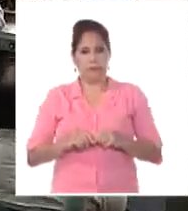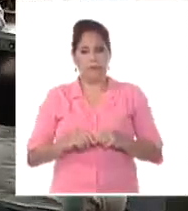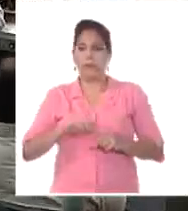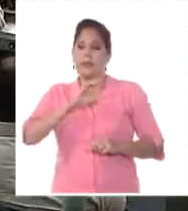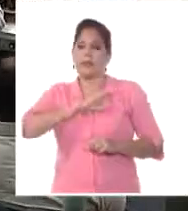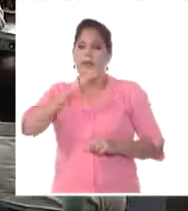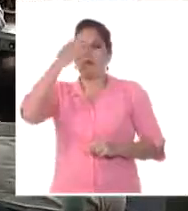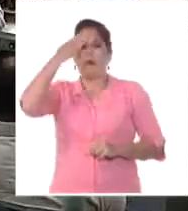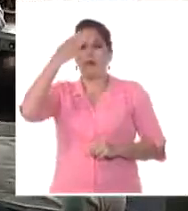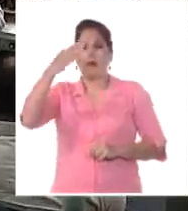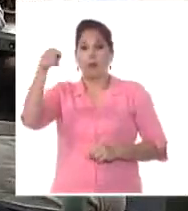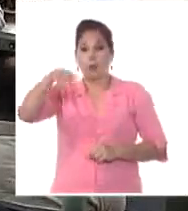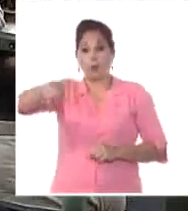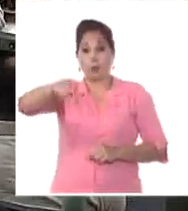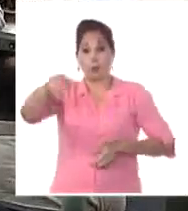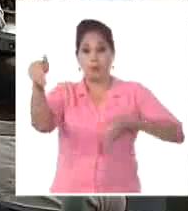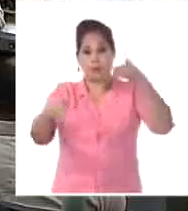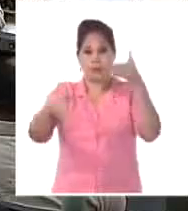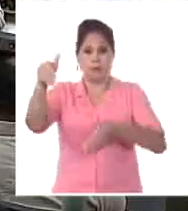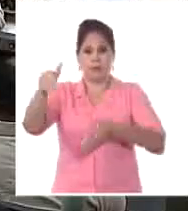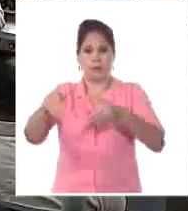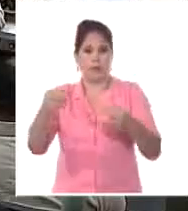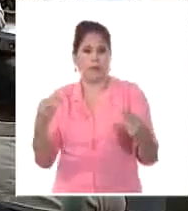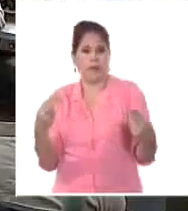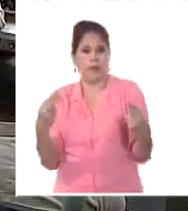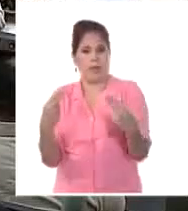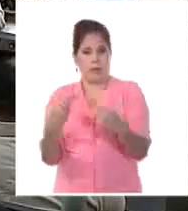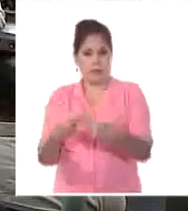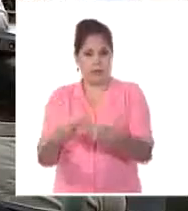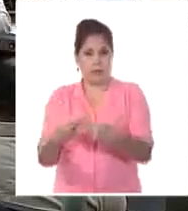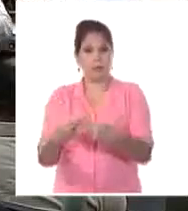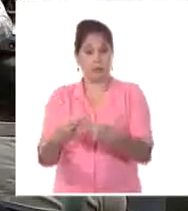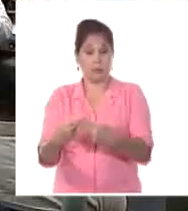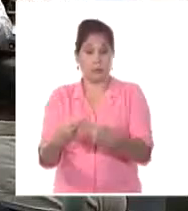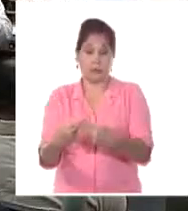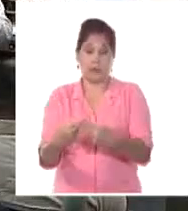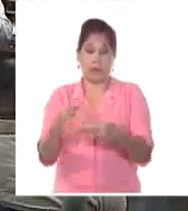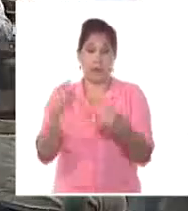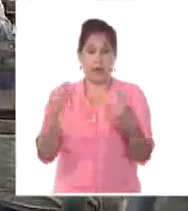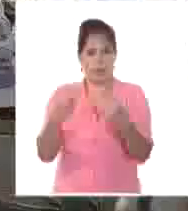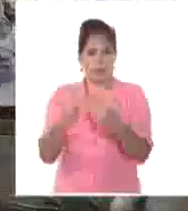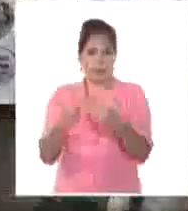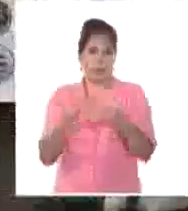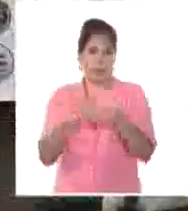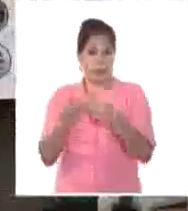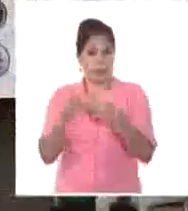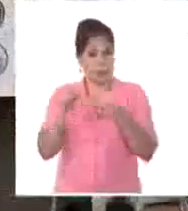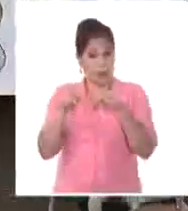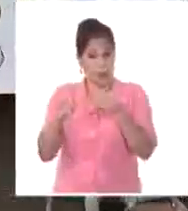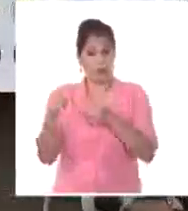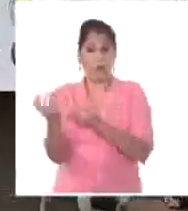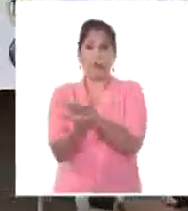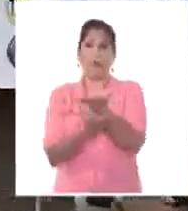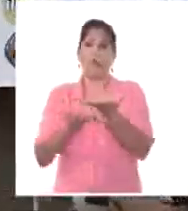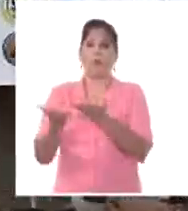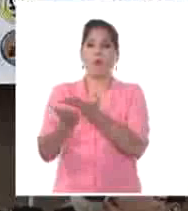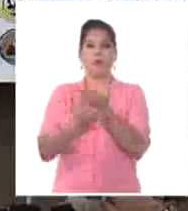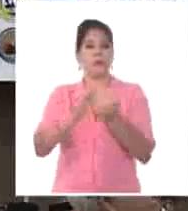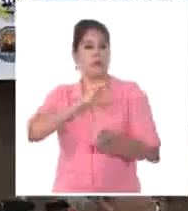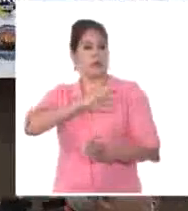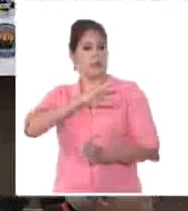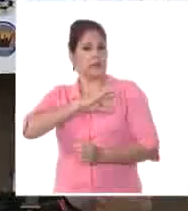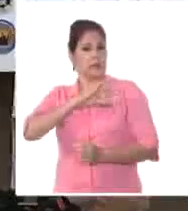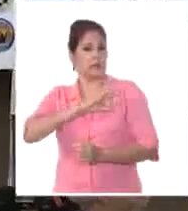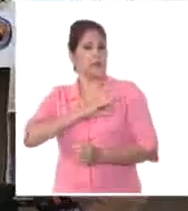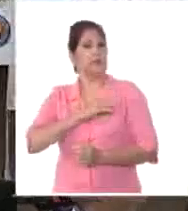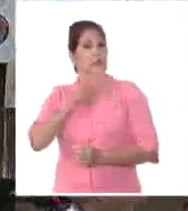Agradecemos a ustedes, los asistentes, por su participación en este encuentro, en el que compartimos un mismo sentimiento y